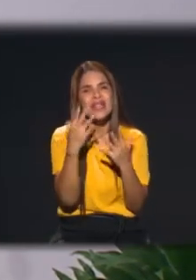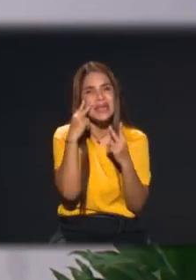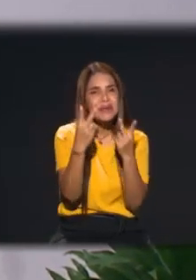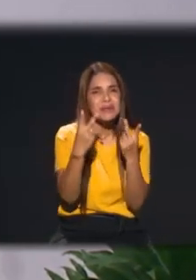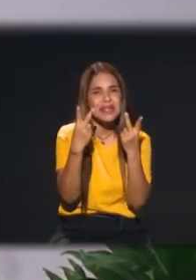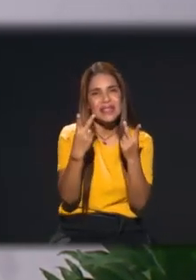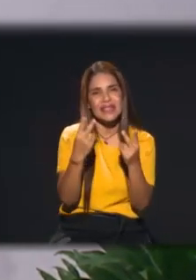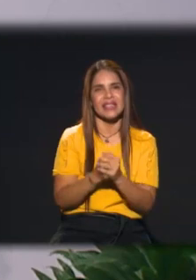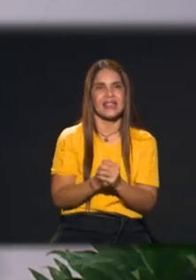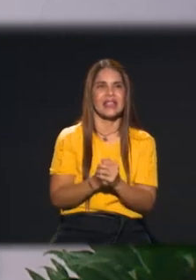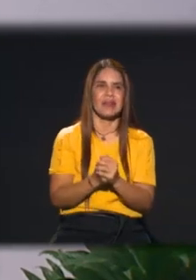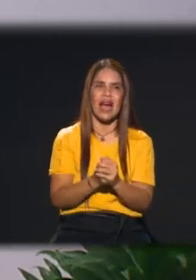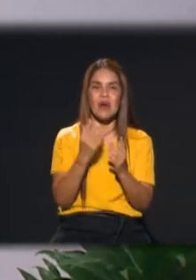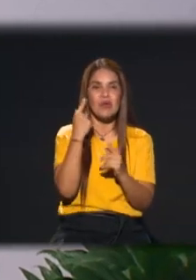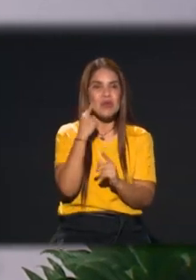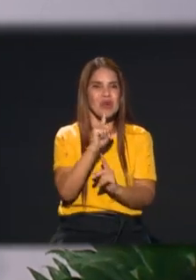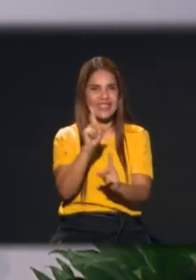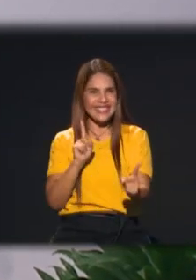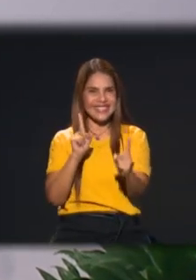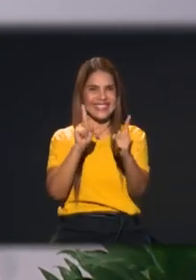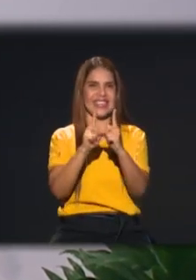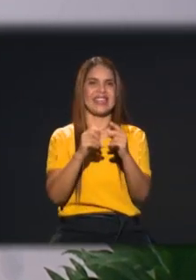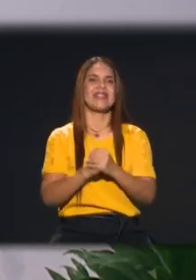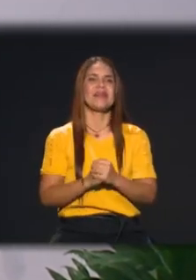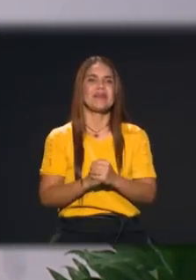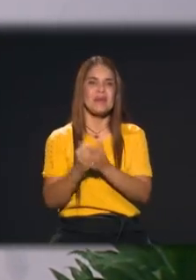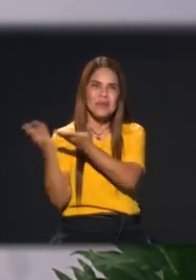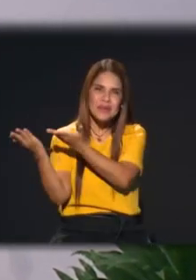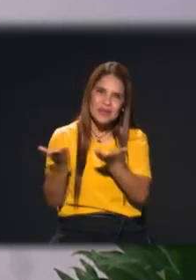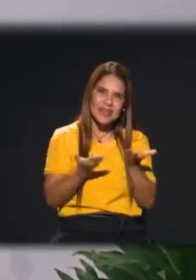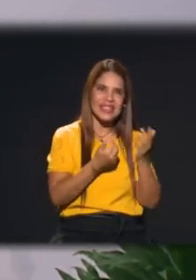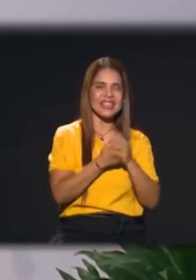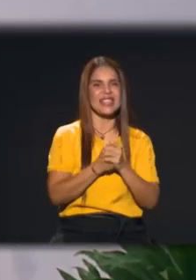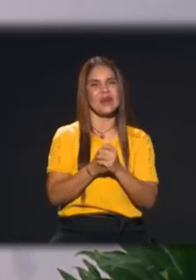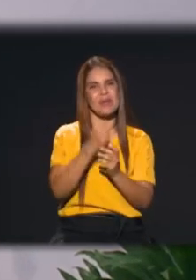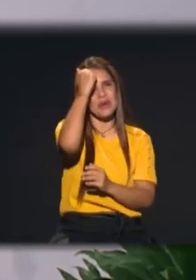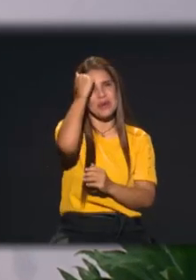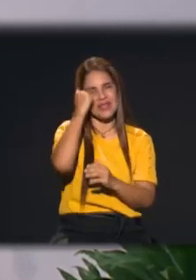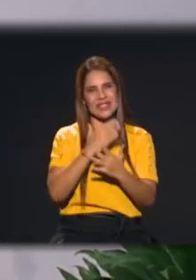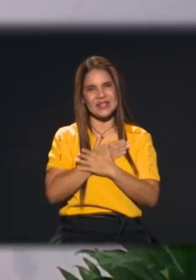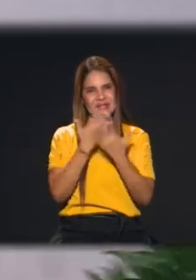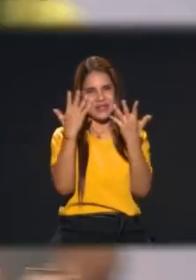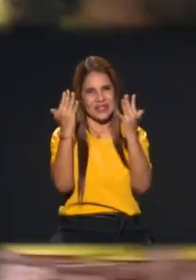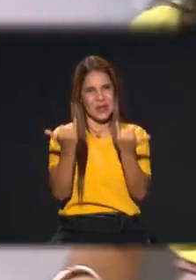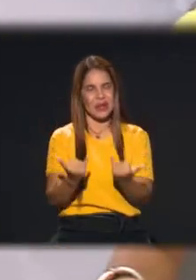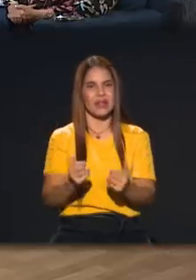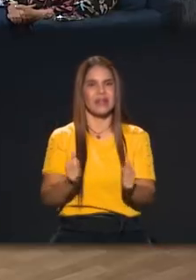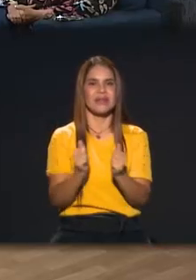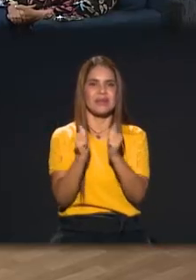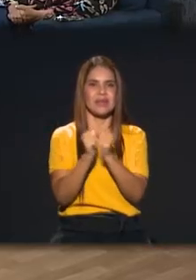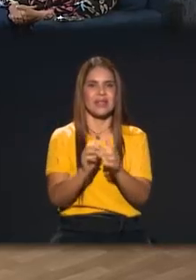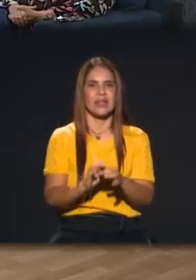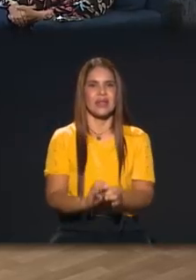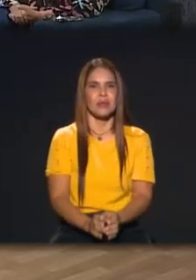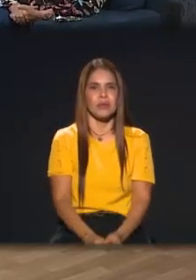momento para volvernos a encontrar. David, nos vamos con trova para recibir a estas hermosas docentes que hoy me acompañan acá. Vamos con